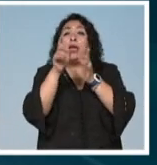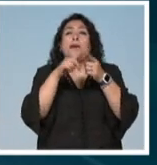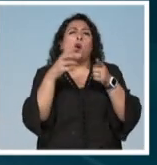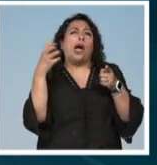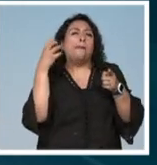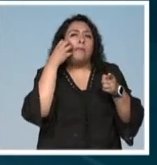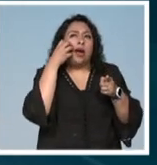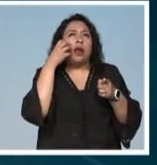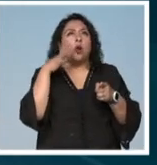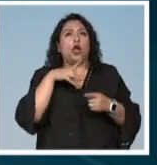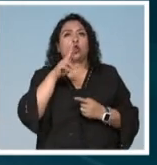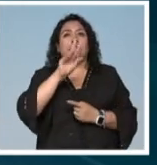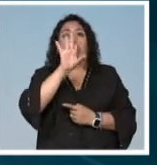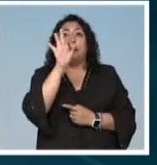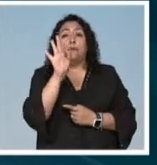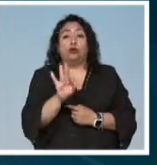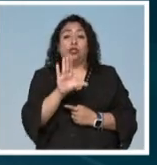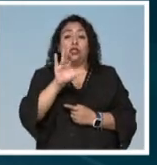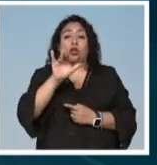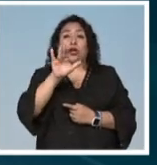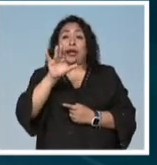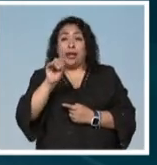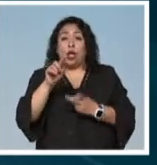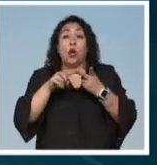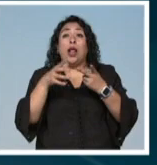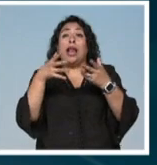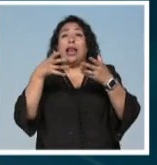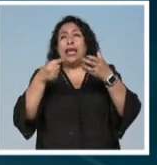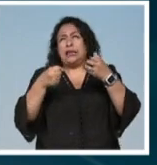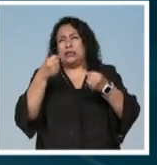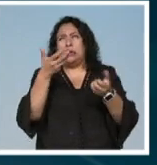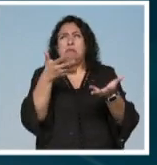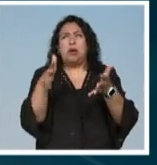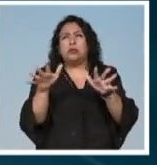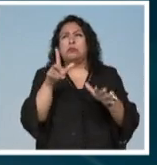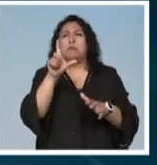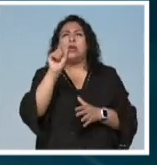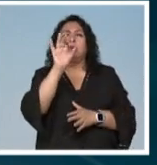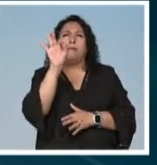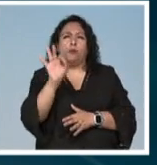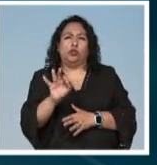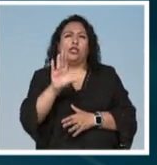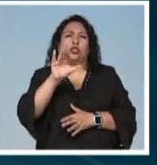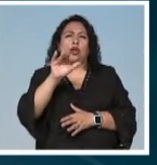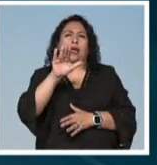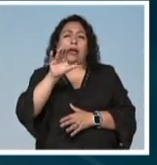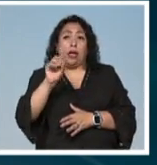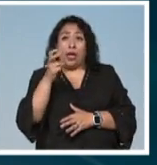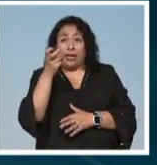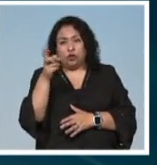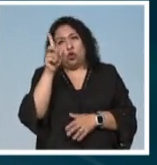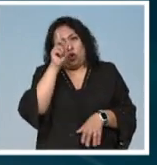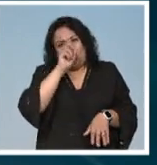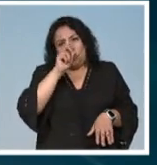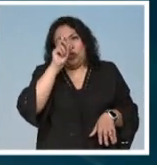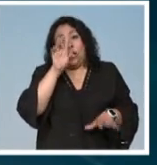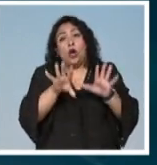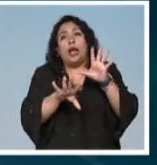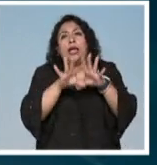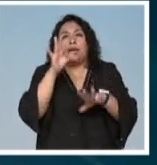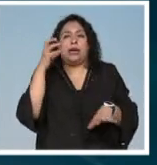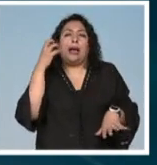amargo tiene un 80% de cacao y el de leche aproximadamente un 20%. De ahí que lo recomendado sea elegir